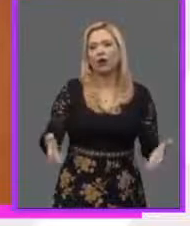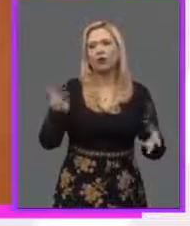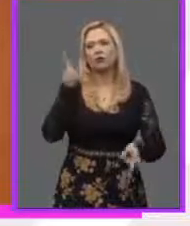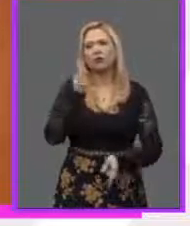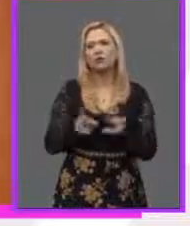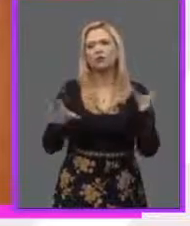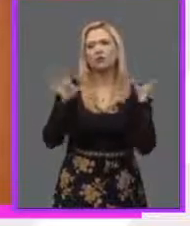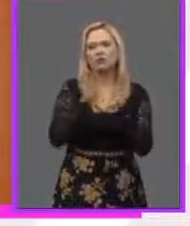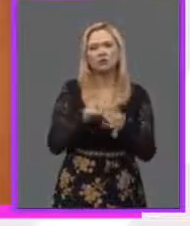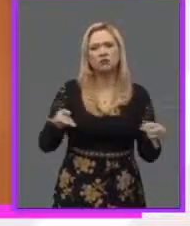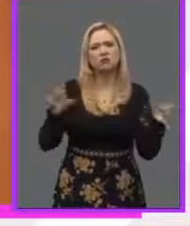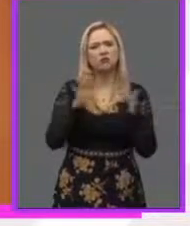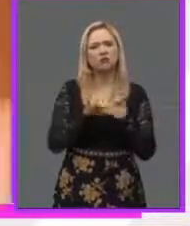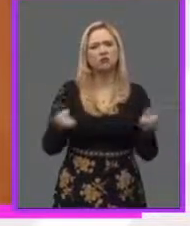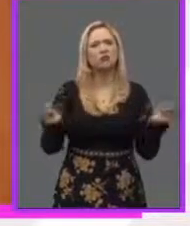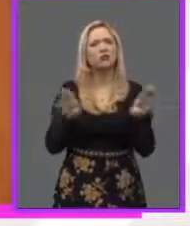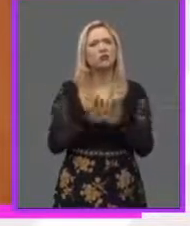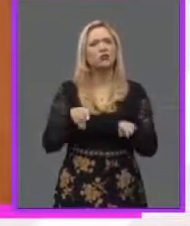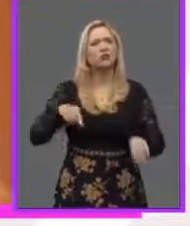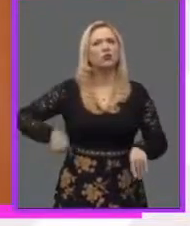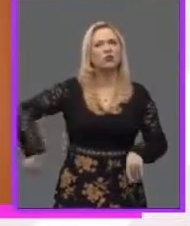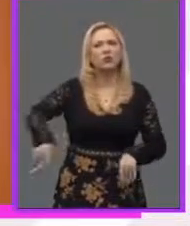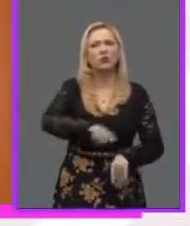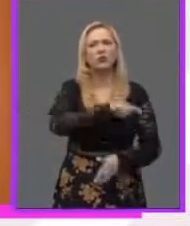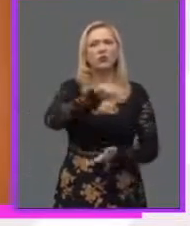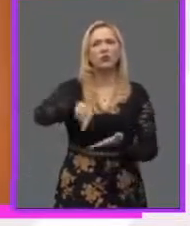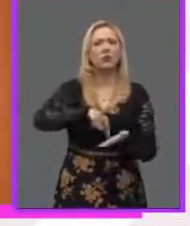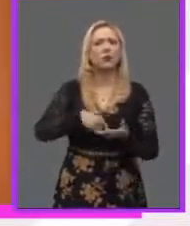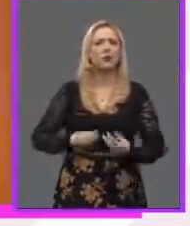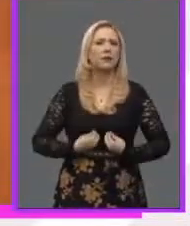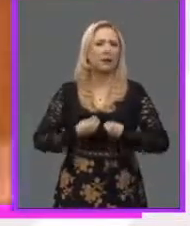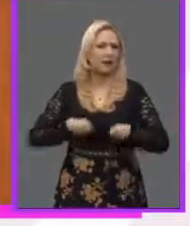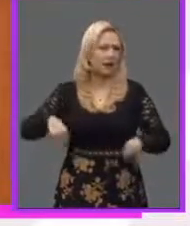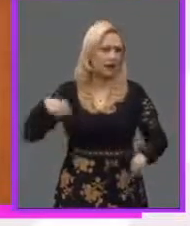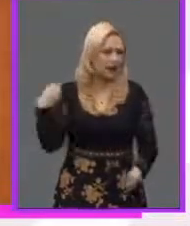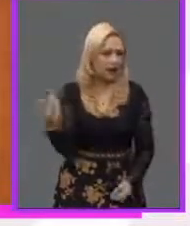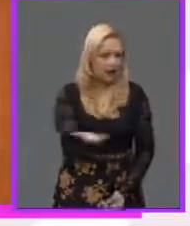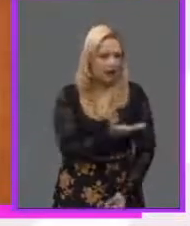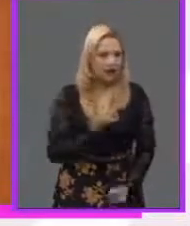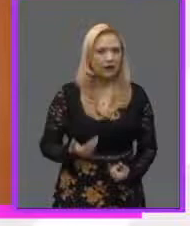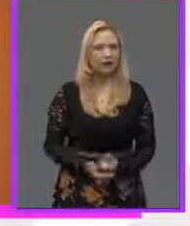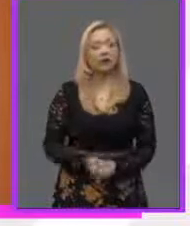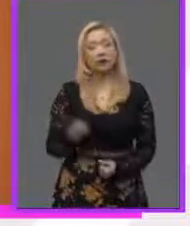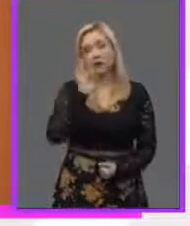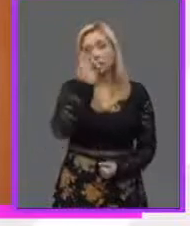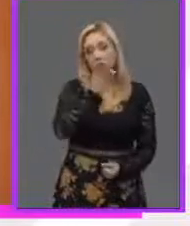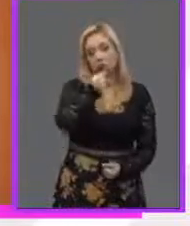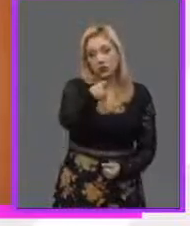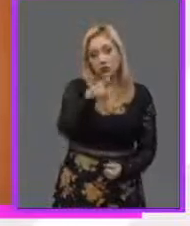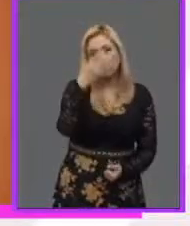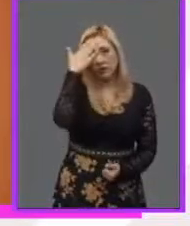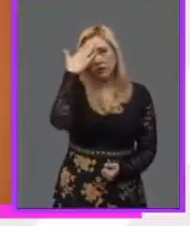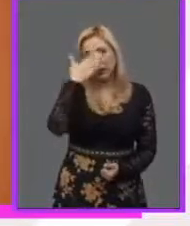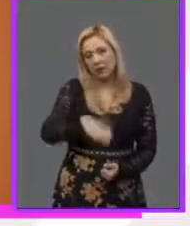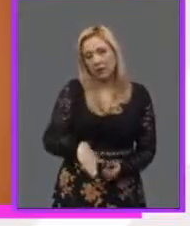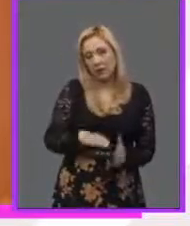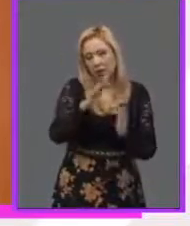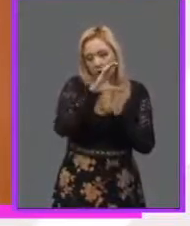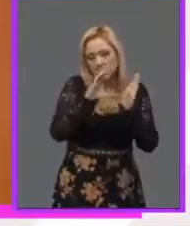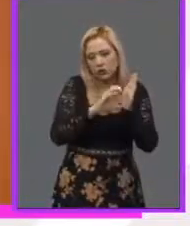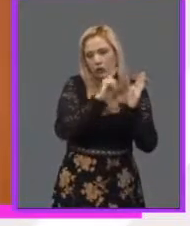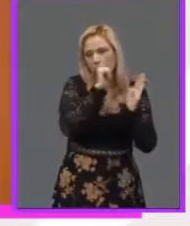hoy vamos a hablar sobre el racismo y el espacio donde vivimos. Quizá quienes nos acompañan en esta emisión saben que pues,